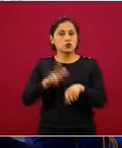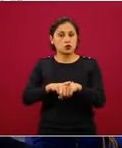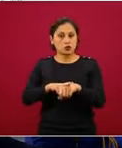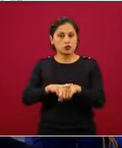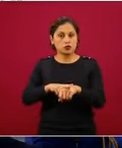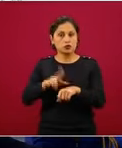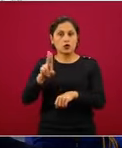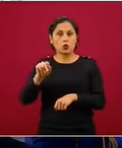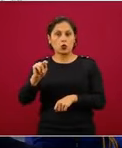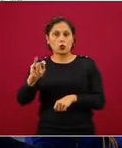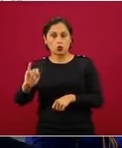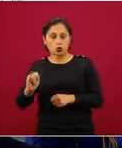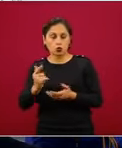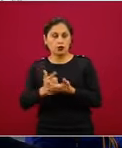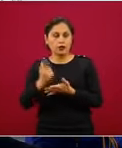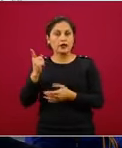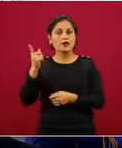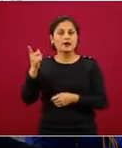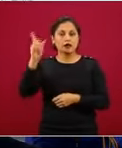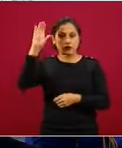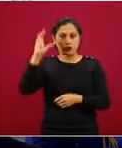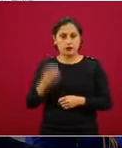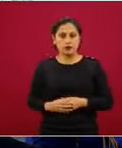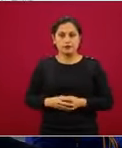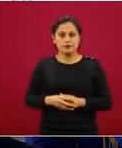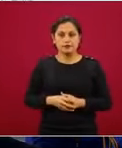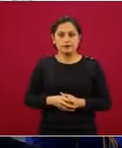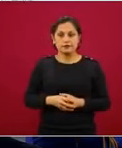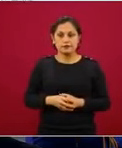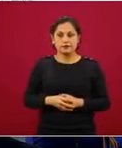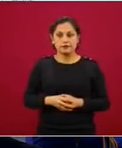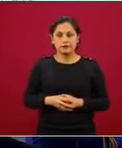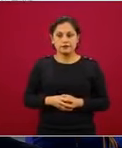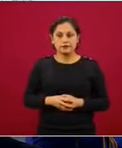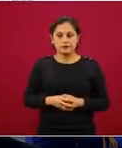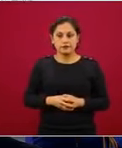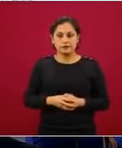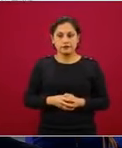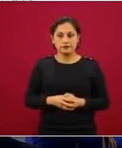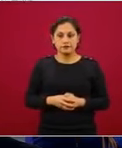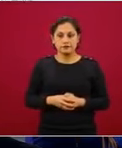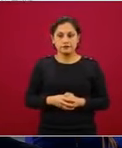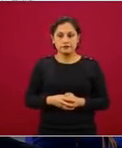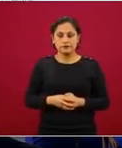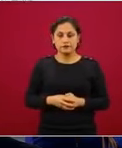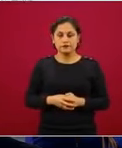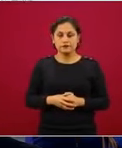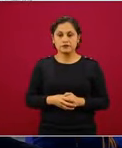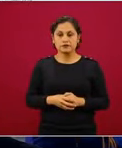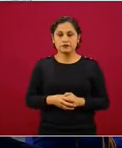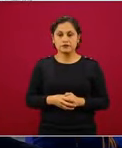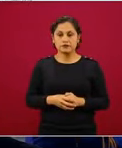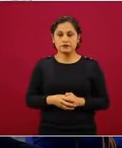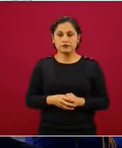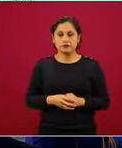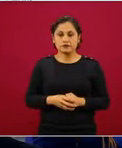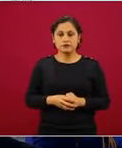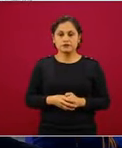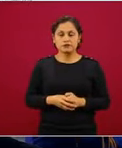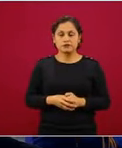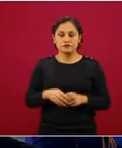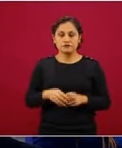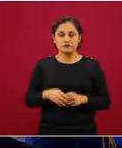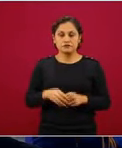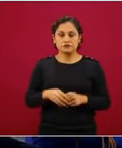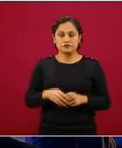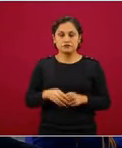en terapia intensiva en Culiacán. Siguiente, por favor. Excede la predicción. La siguiente.